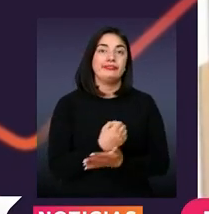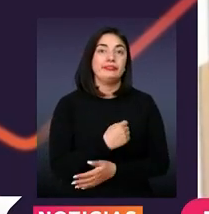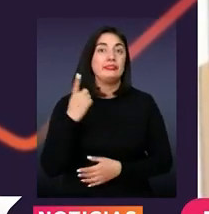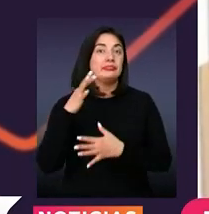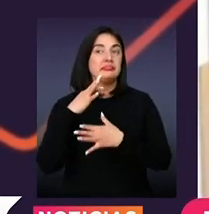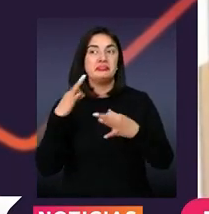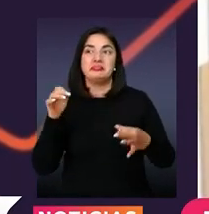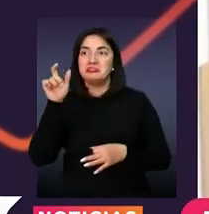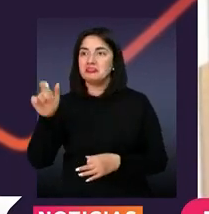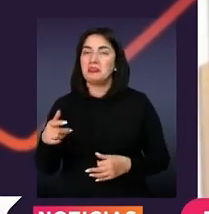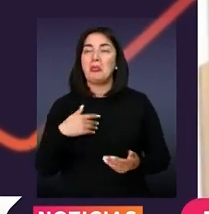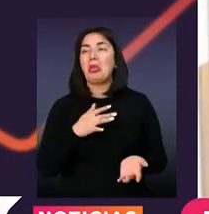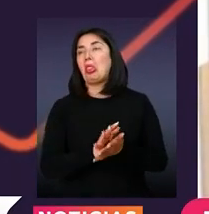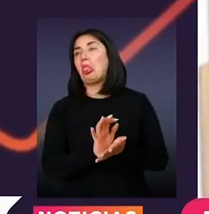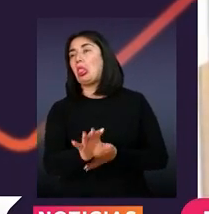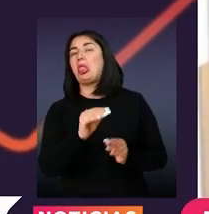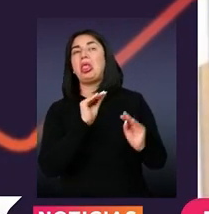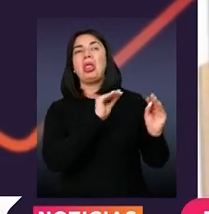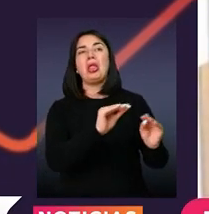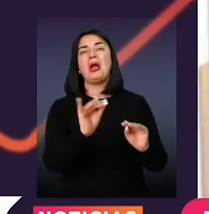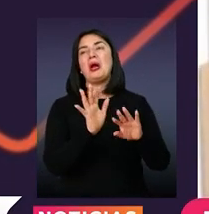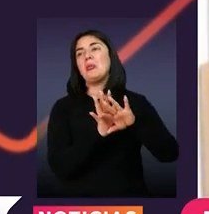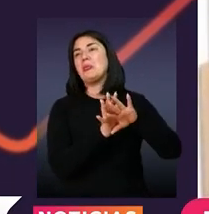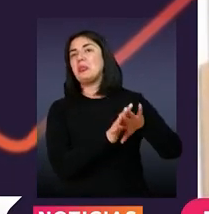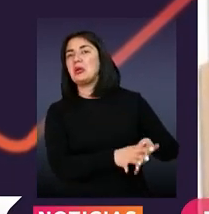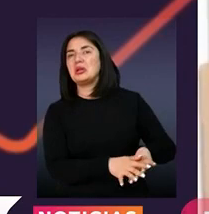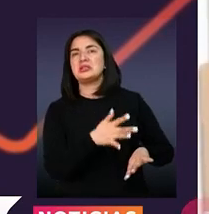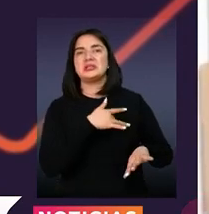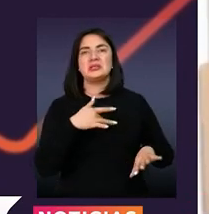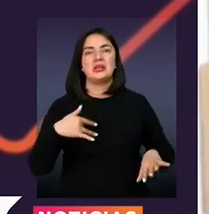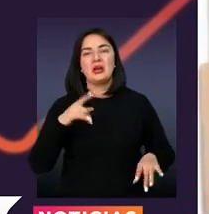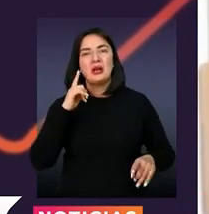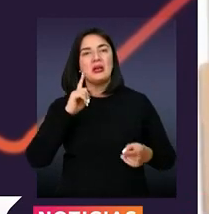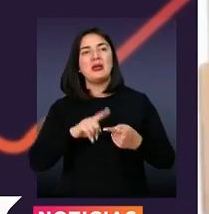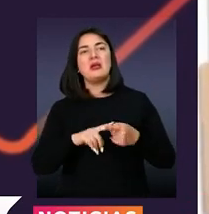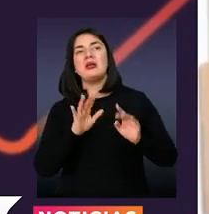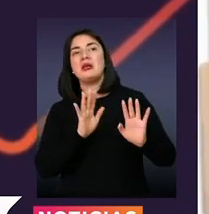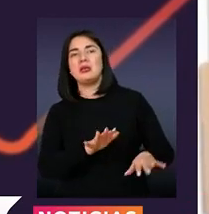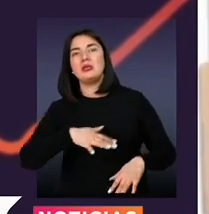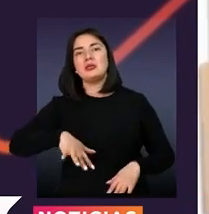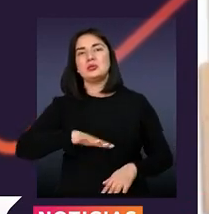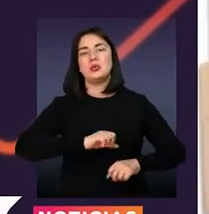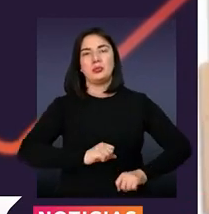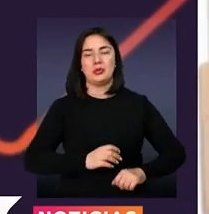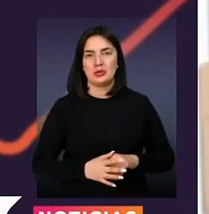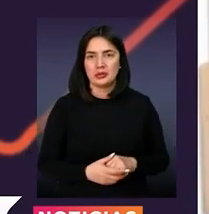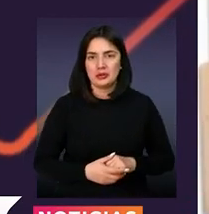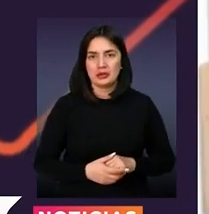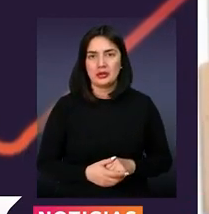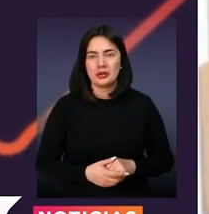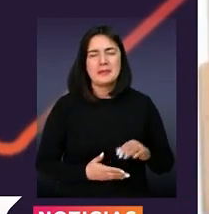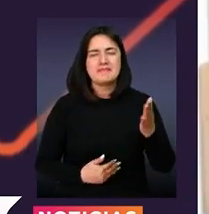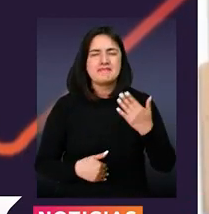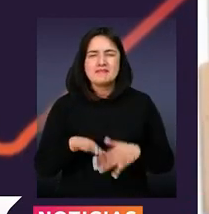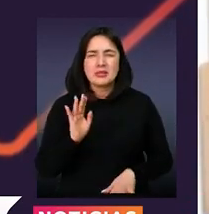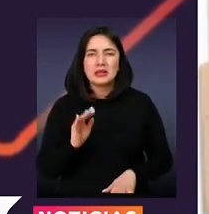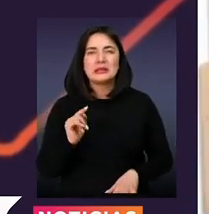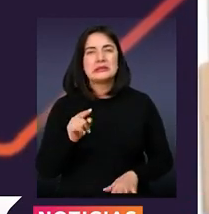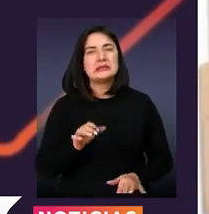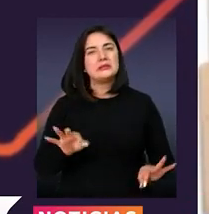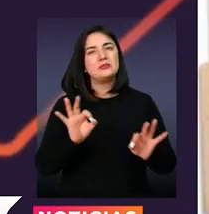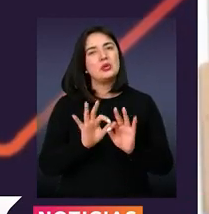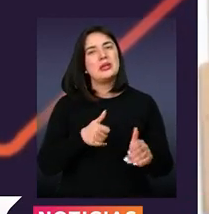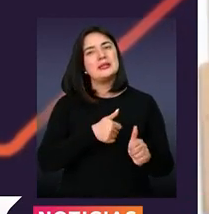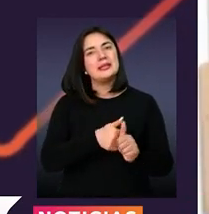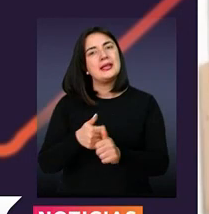lópez dejó la prueba la prevención desde la salud pública al garete en la ciudad de bogotá y sobre todo un seguimiento a los